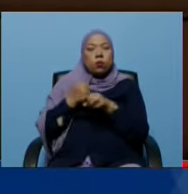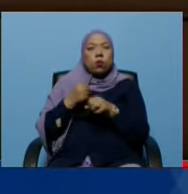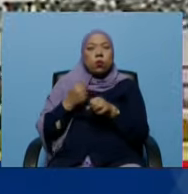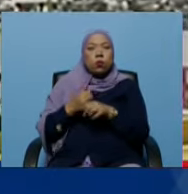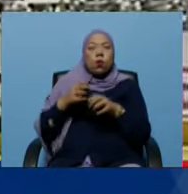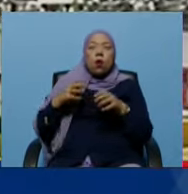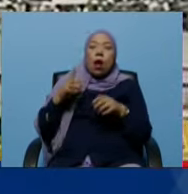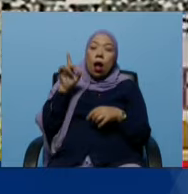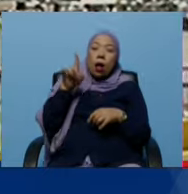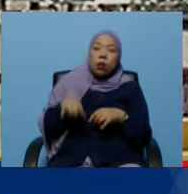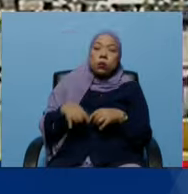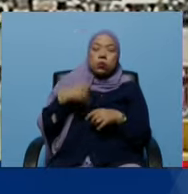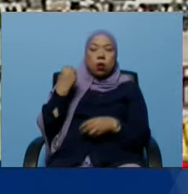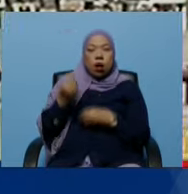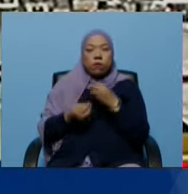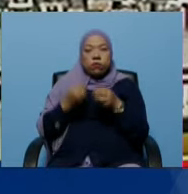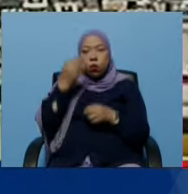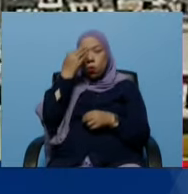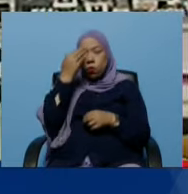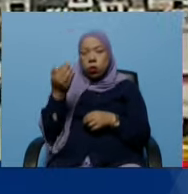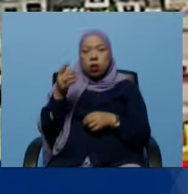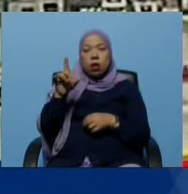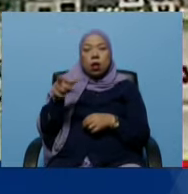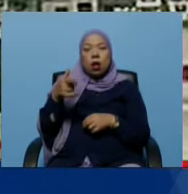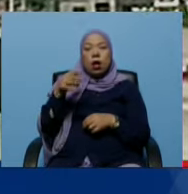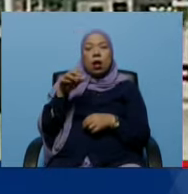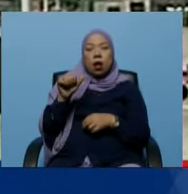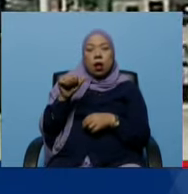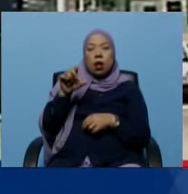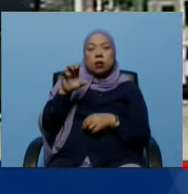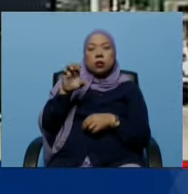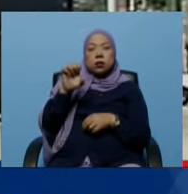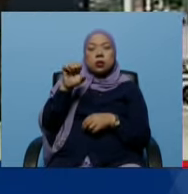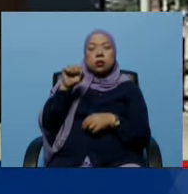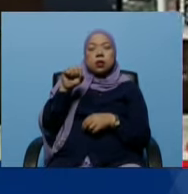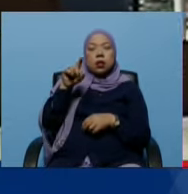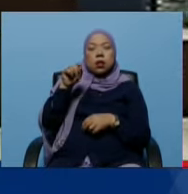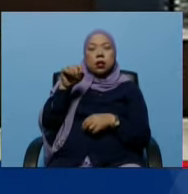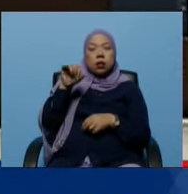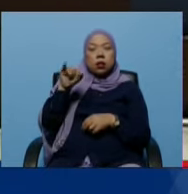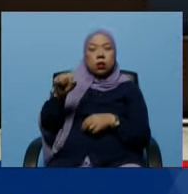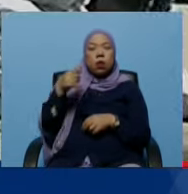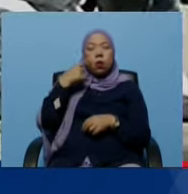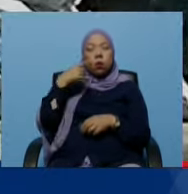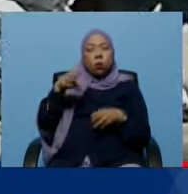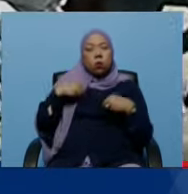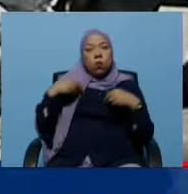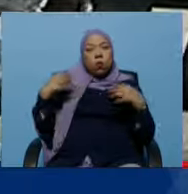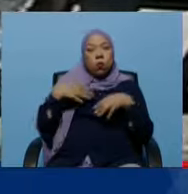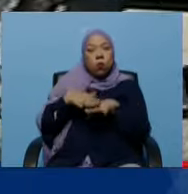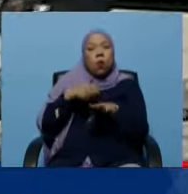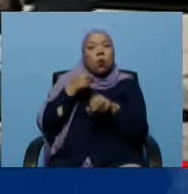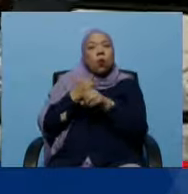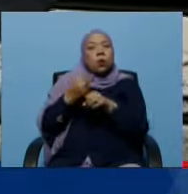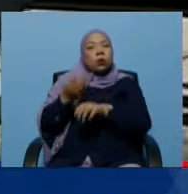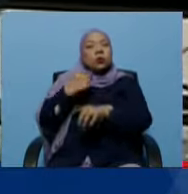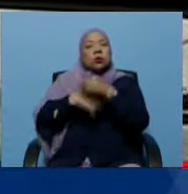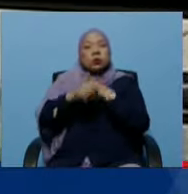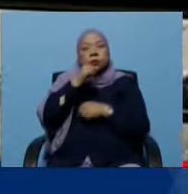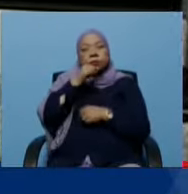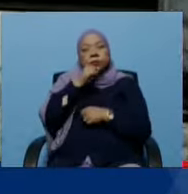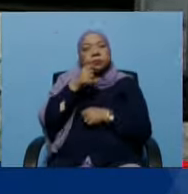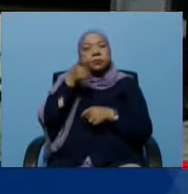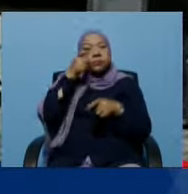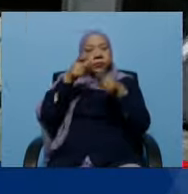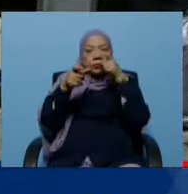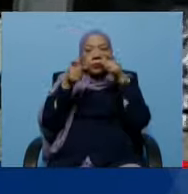motor minero estamos al frente. La casiterita, desde esta mañana se hicieron los reconocimientos con cada uno de los integrantes, Antidroga,